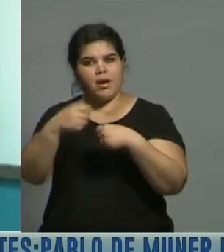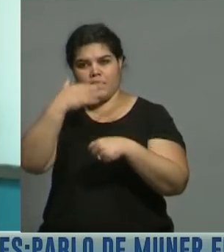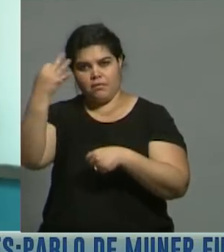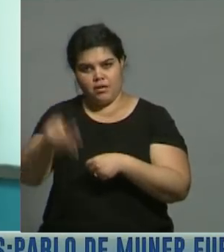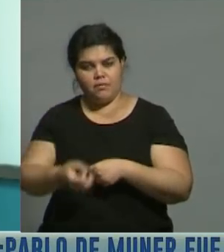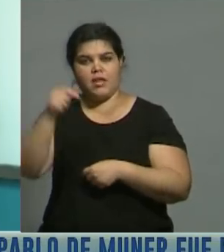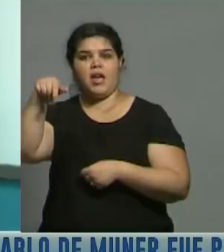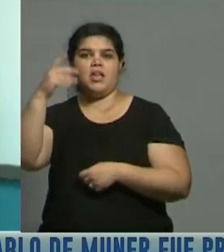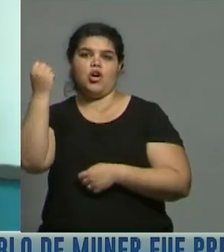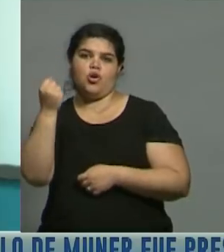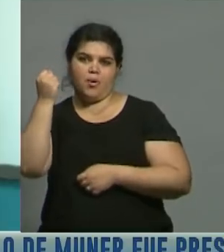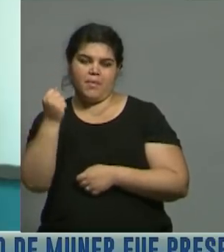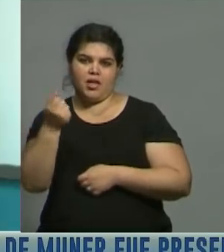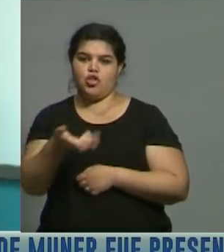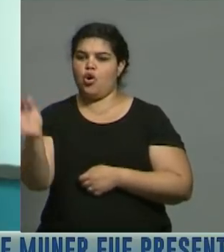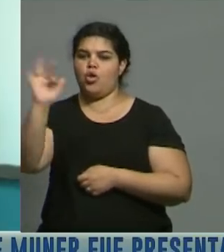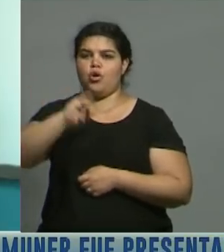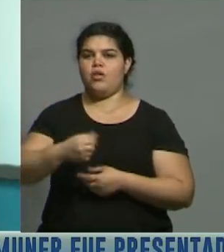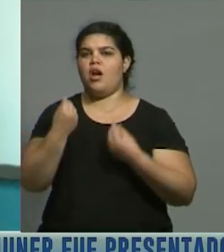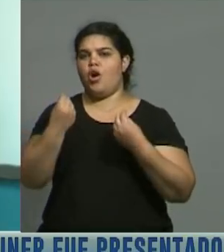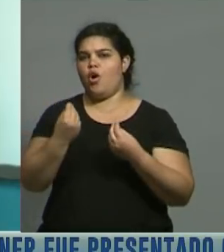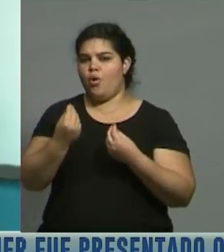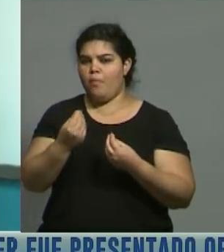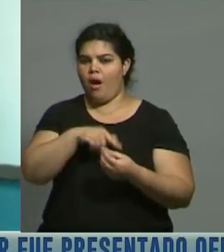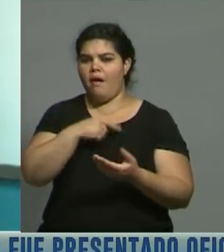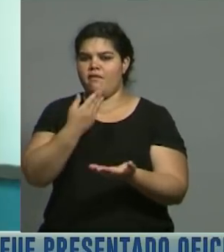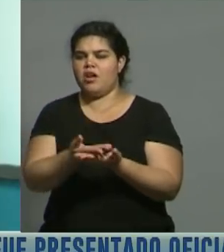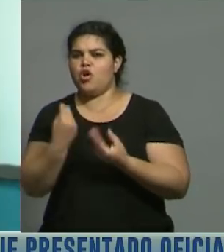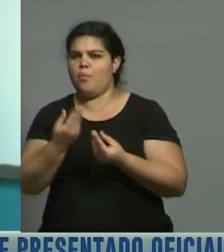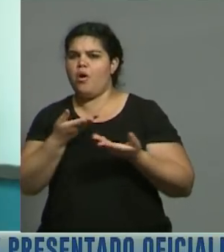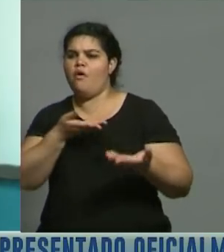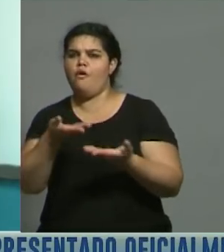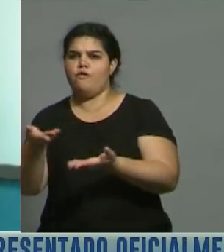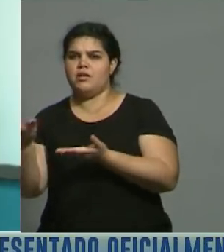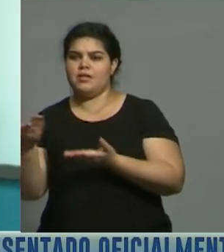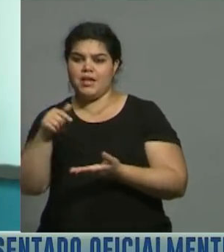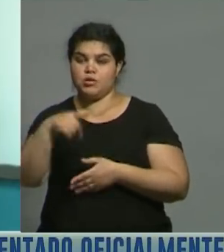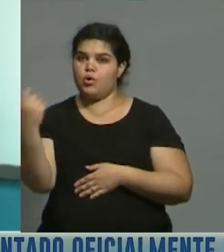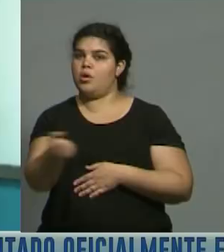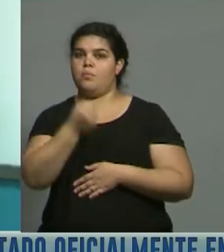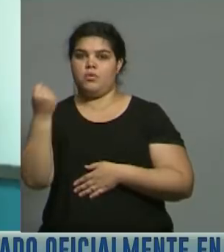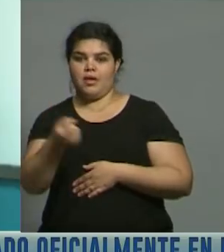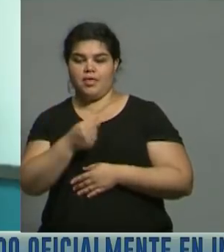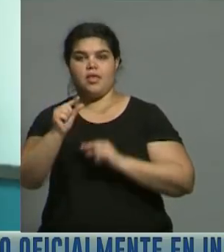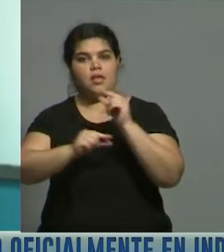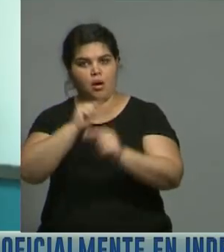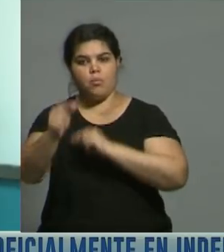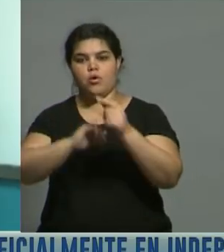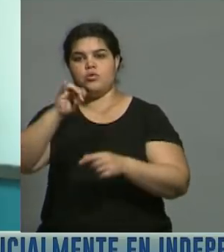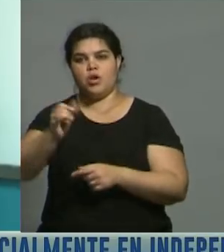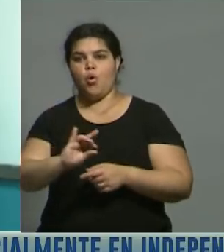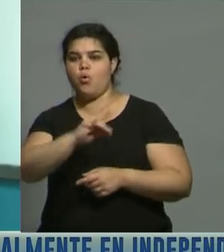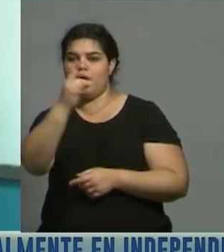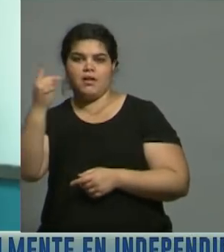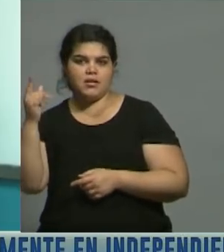decir, el día a día, el otro lado del mostrador. Eso es sumamente importante y lo están habilitando la mayoría de las